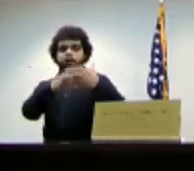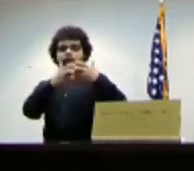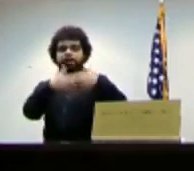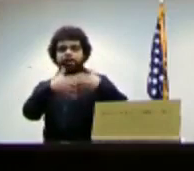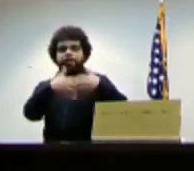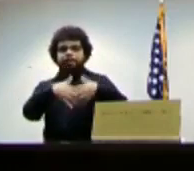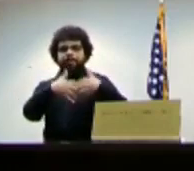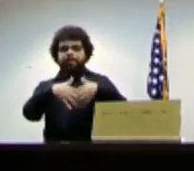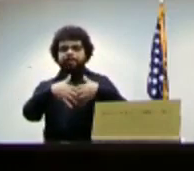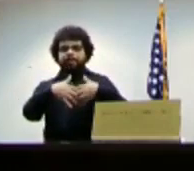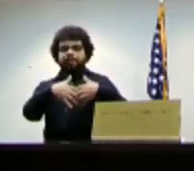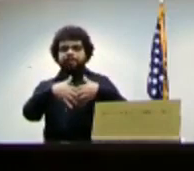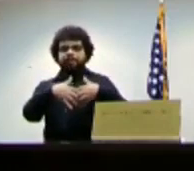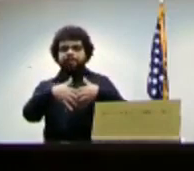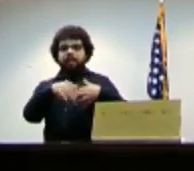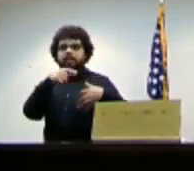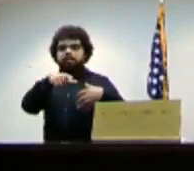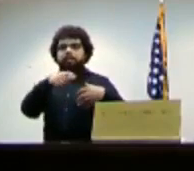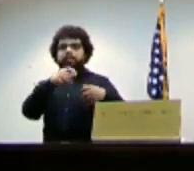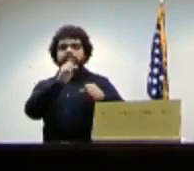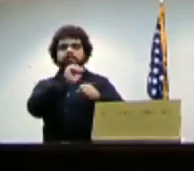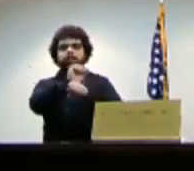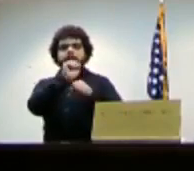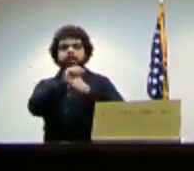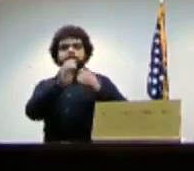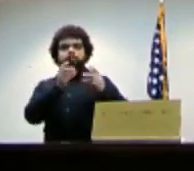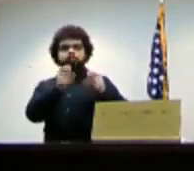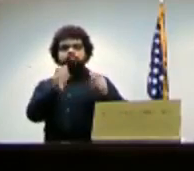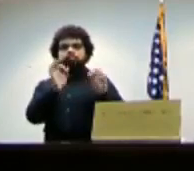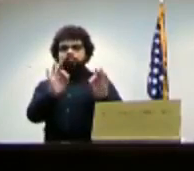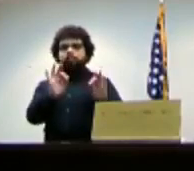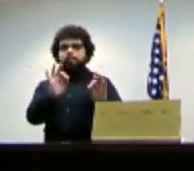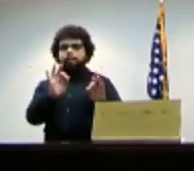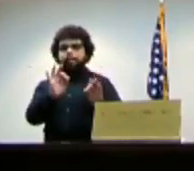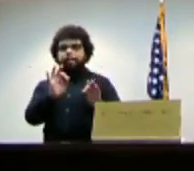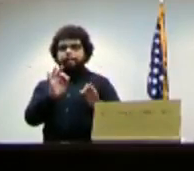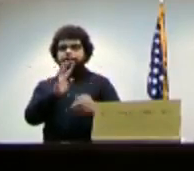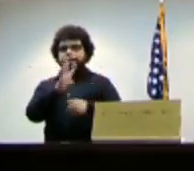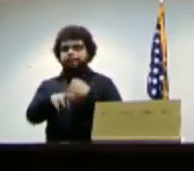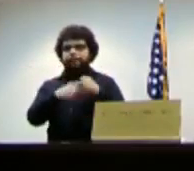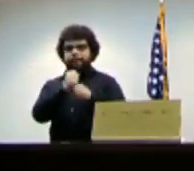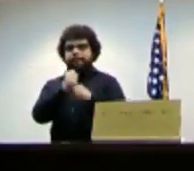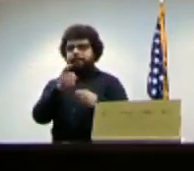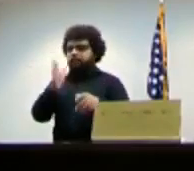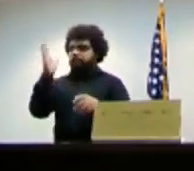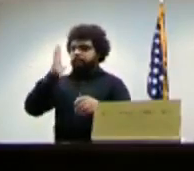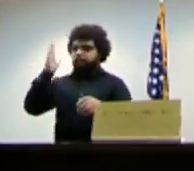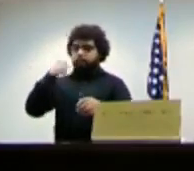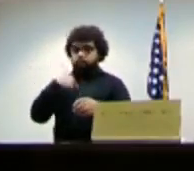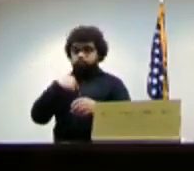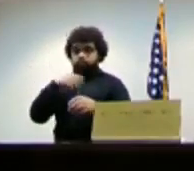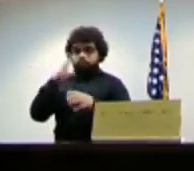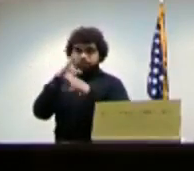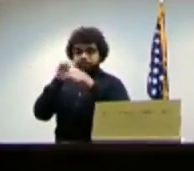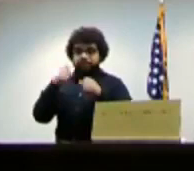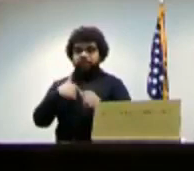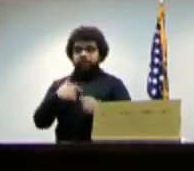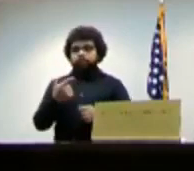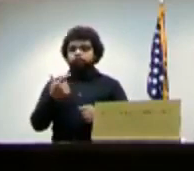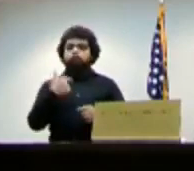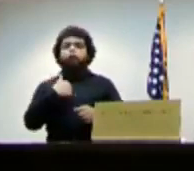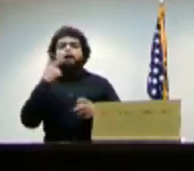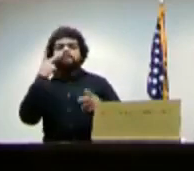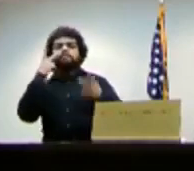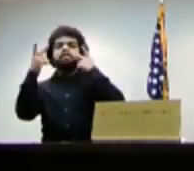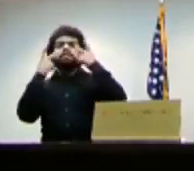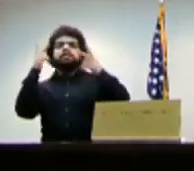generación que estaban óptimas. El pasado cuatrienio, como me dijo el presidente de la comisión, yo presidí esta comisión, hice varias vistas oculares, fui